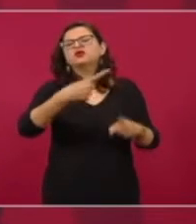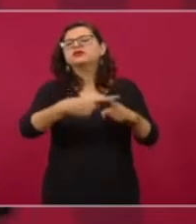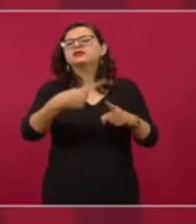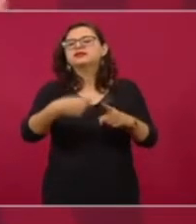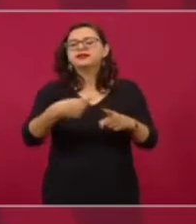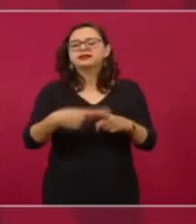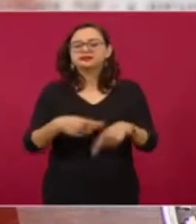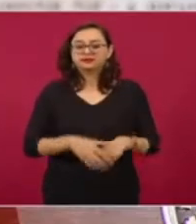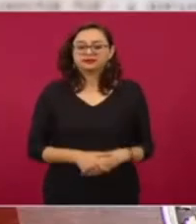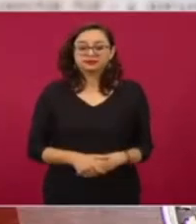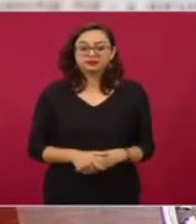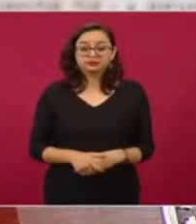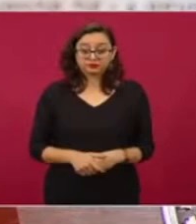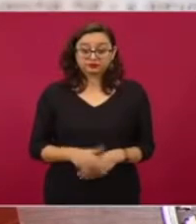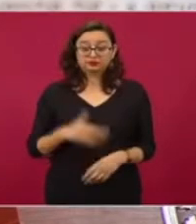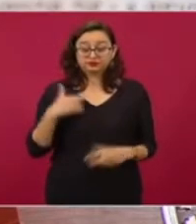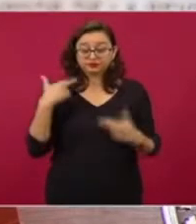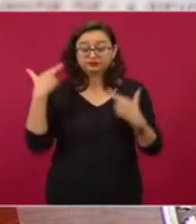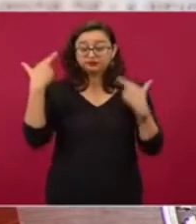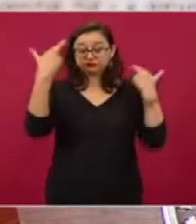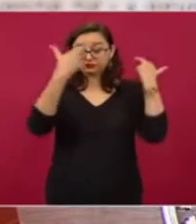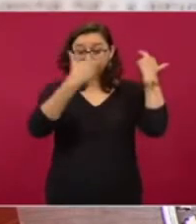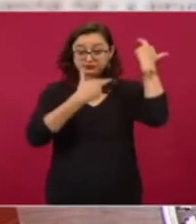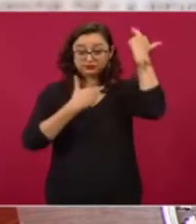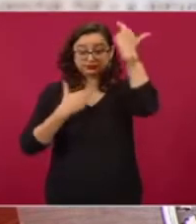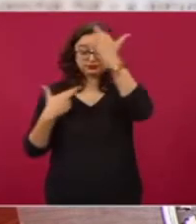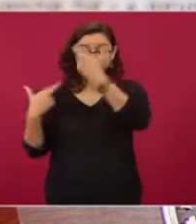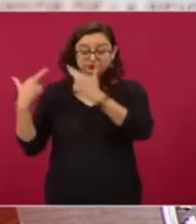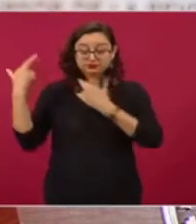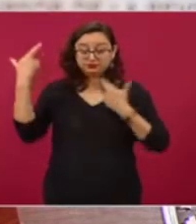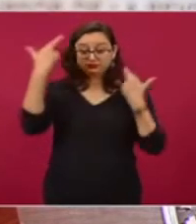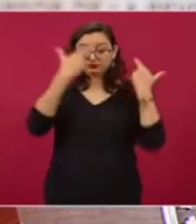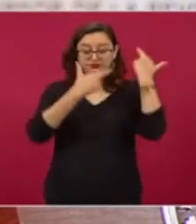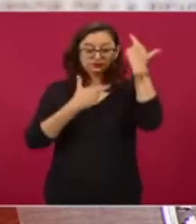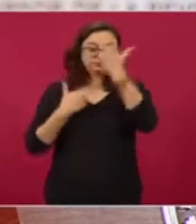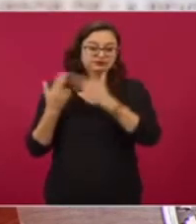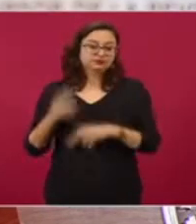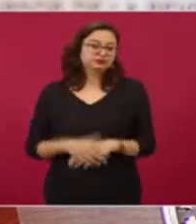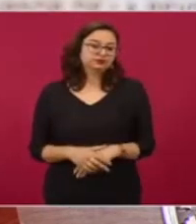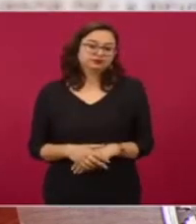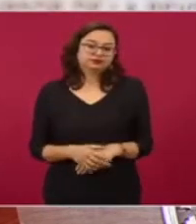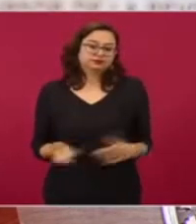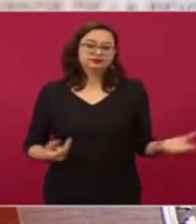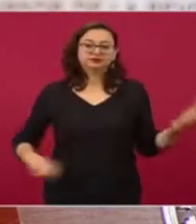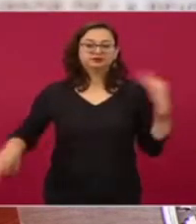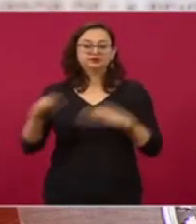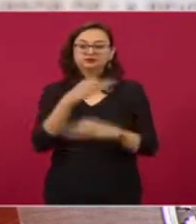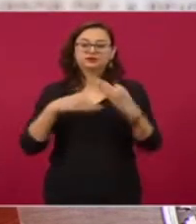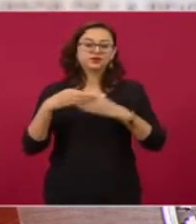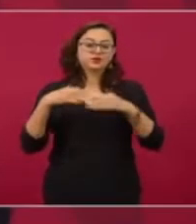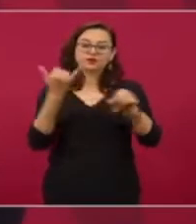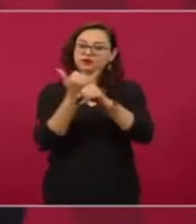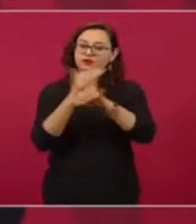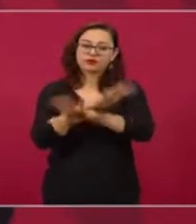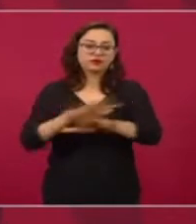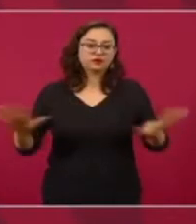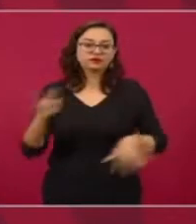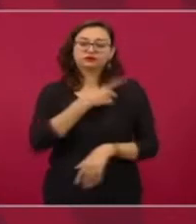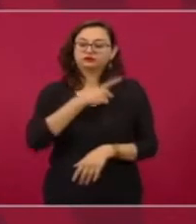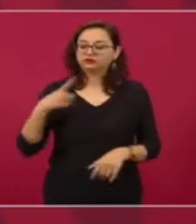una revisión todos tenemos que informar aquí todos los días